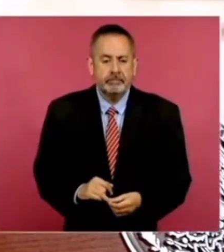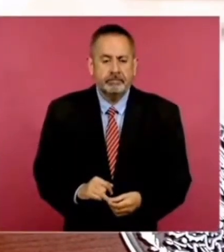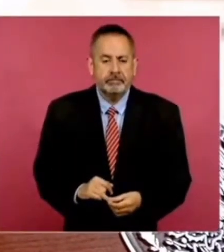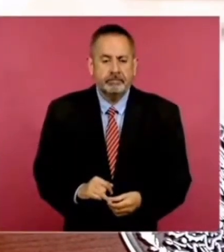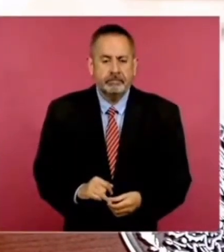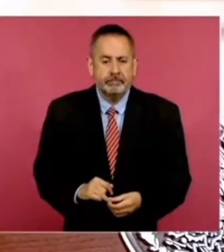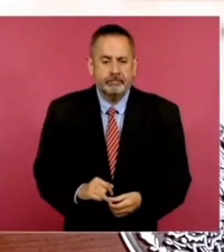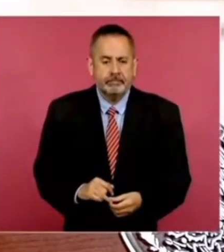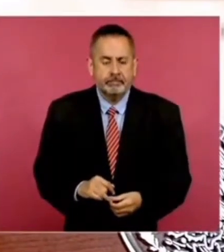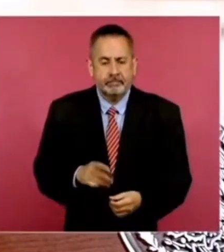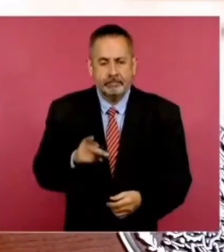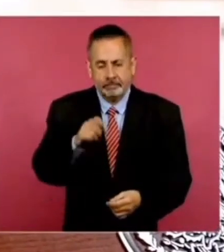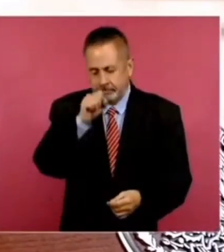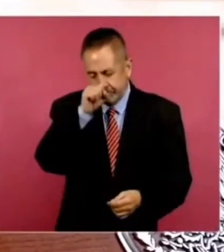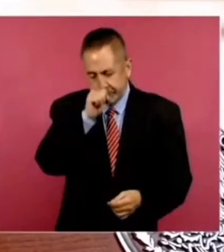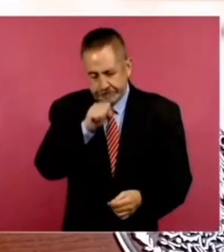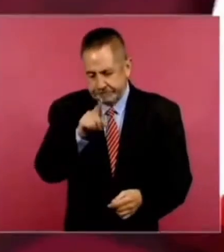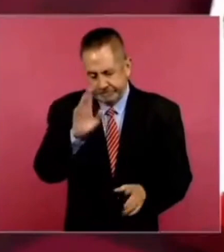Sin embargo, pues